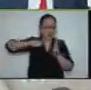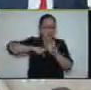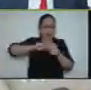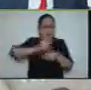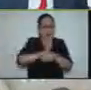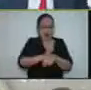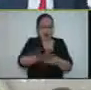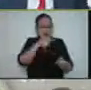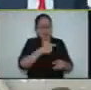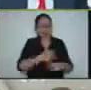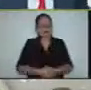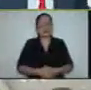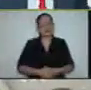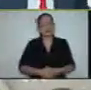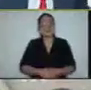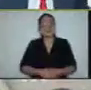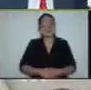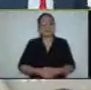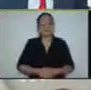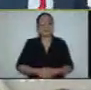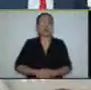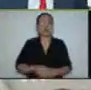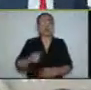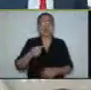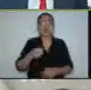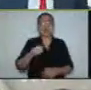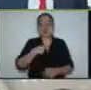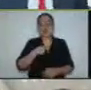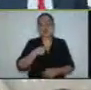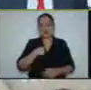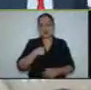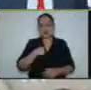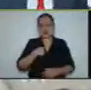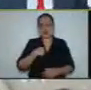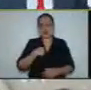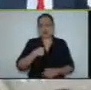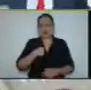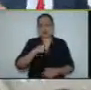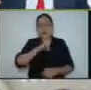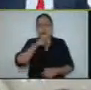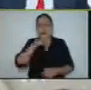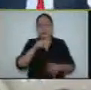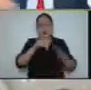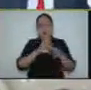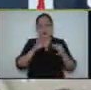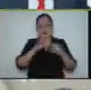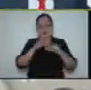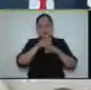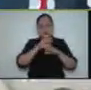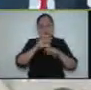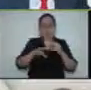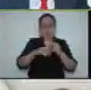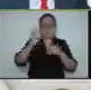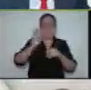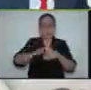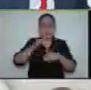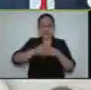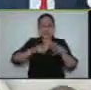de la película, en el que había manifestado la posibilidad de un voto concurrente y que, no obstante,